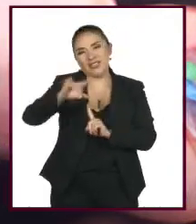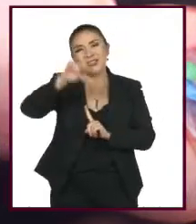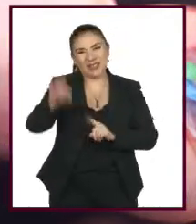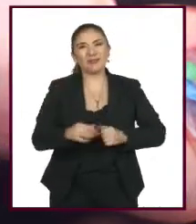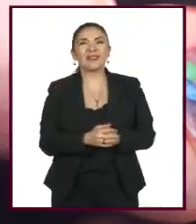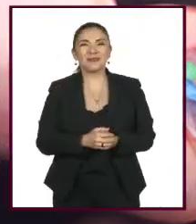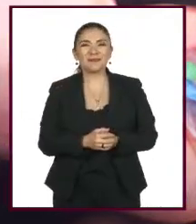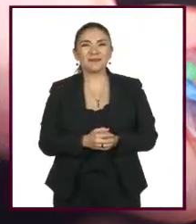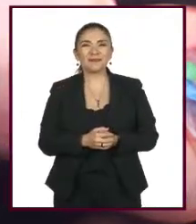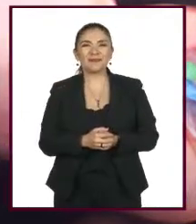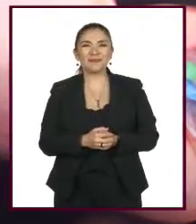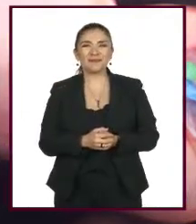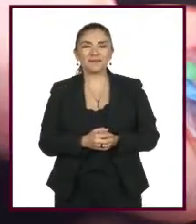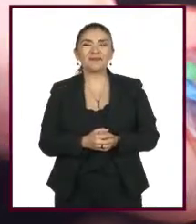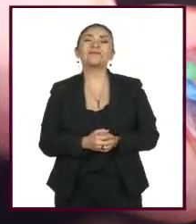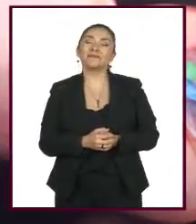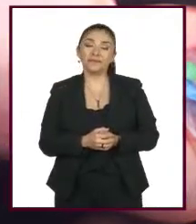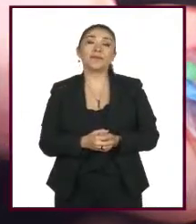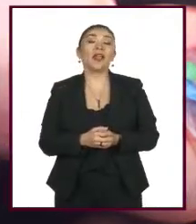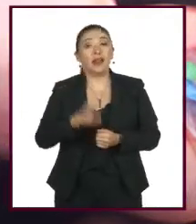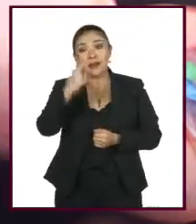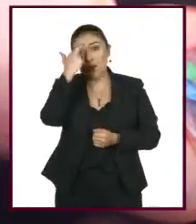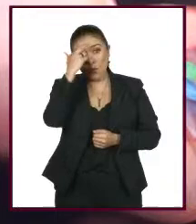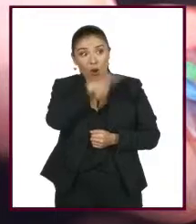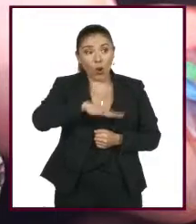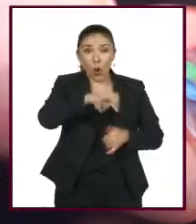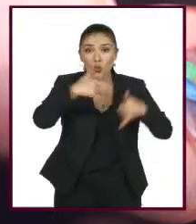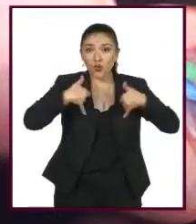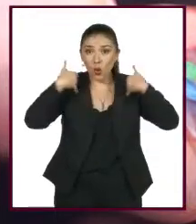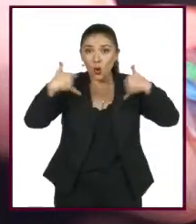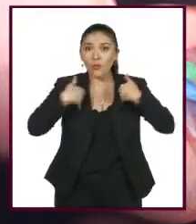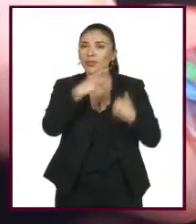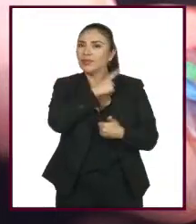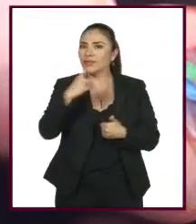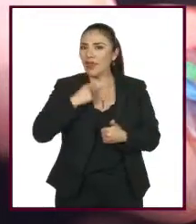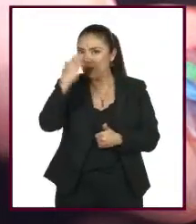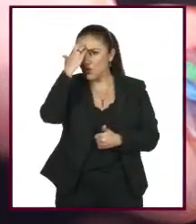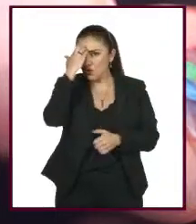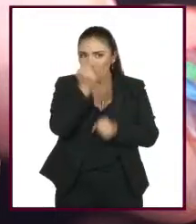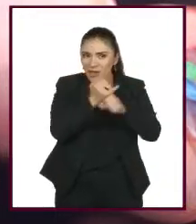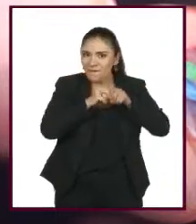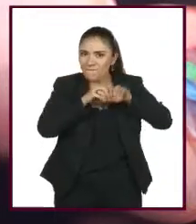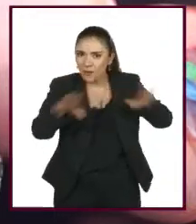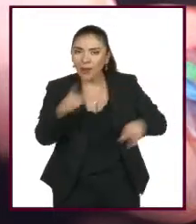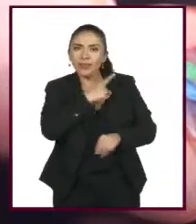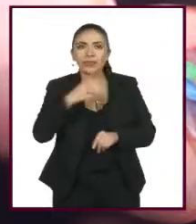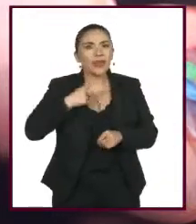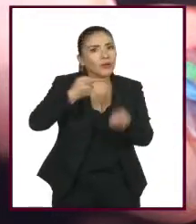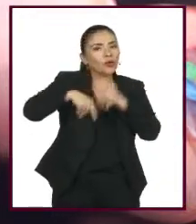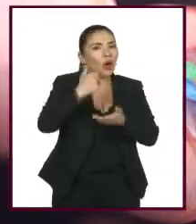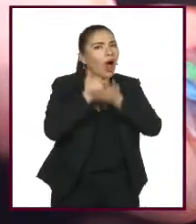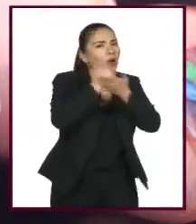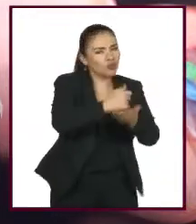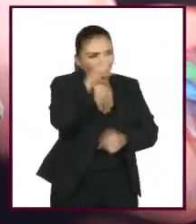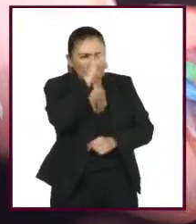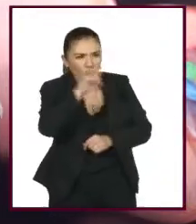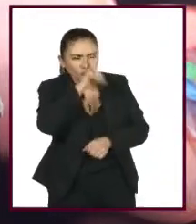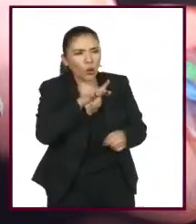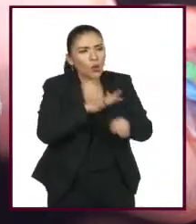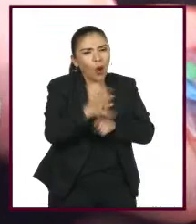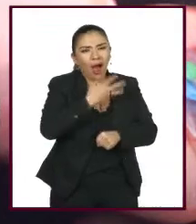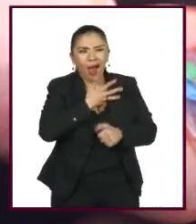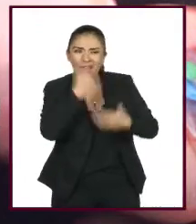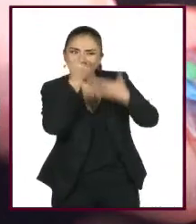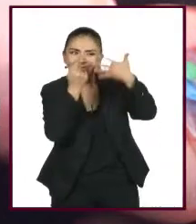posteriormente. Hay que insistir que las y los estudiantes deben informarse y debemos brindarles orientación sobre los tipos de drogas